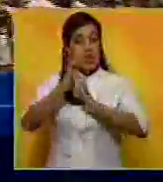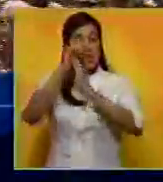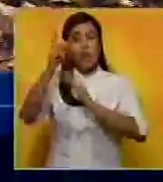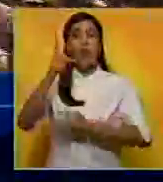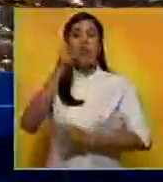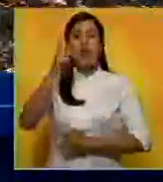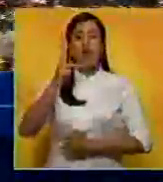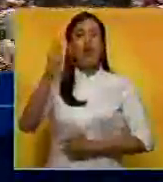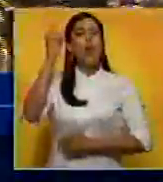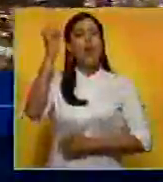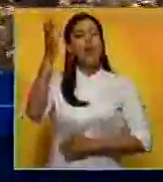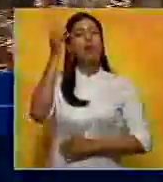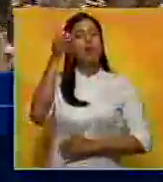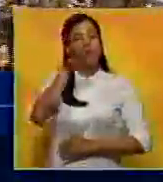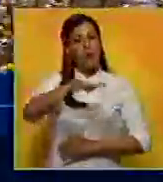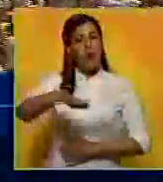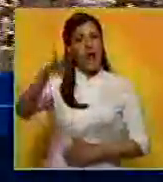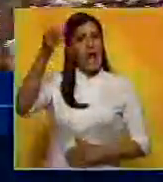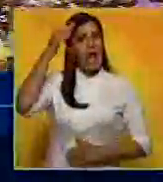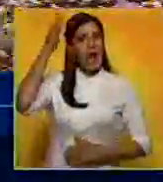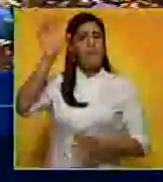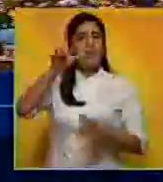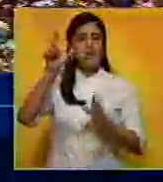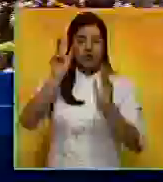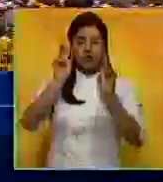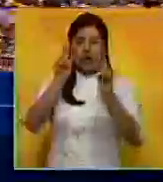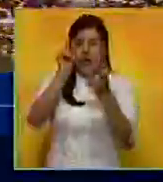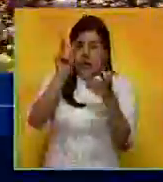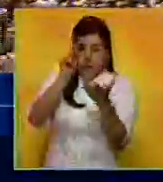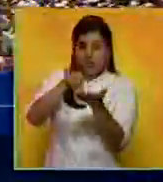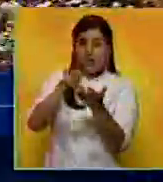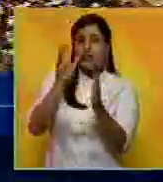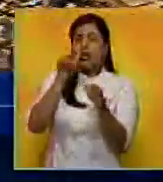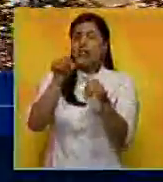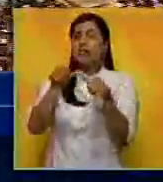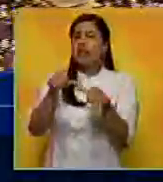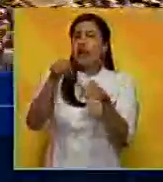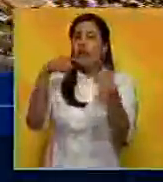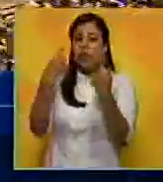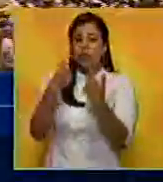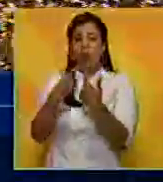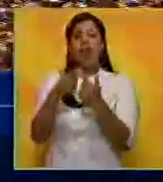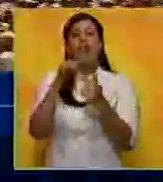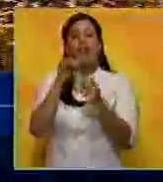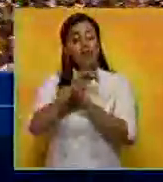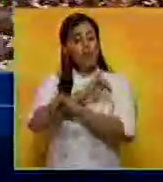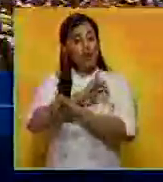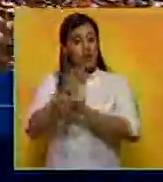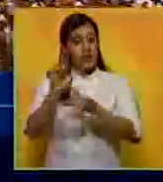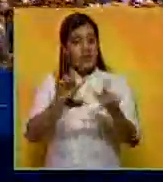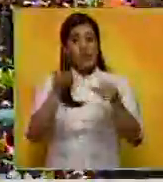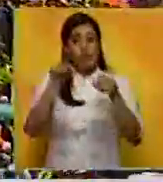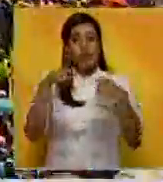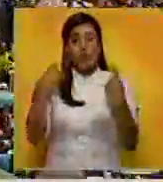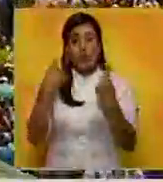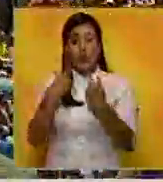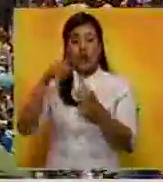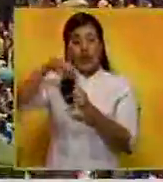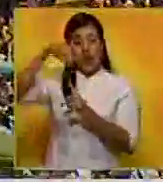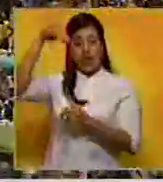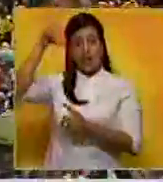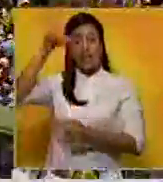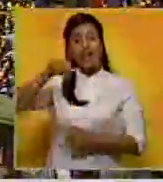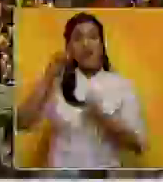políticos van a dirigirse a los presentes que no se mueven del distribuidor es el informe que tenemos desde el distribuidor al